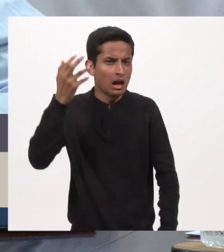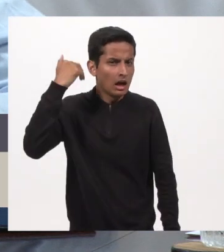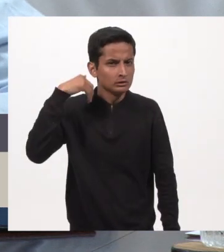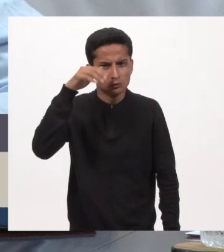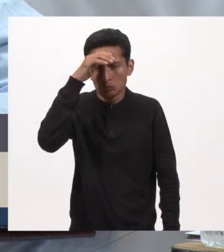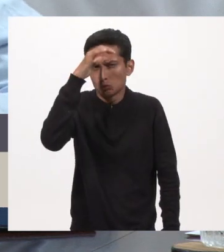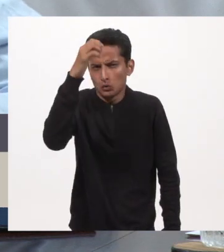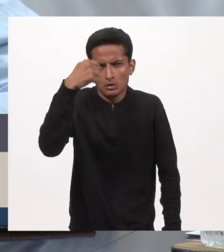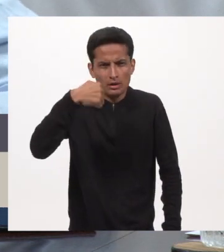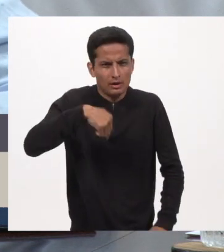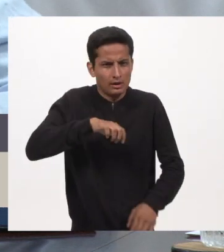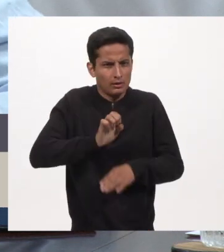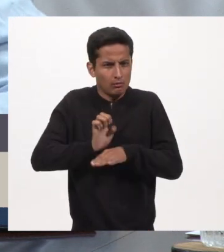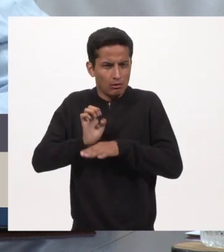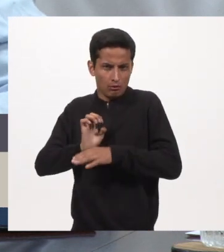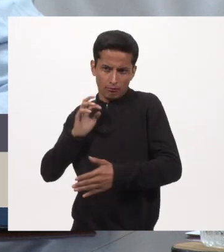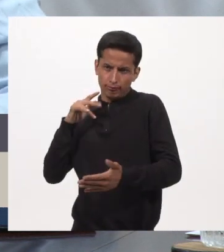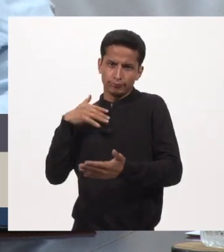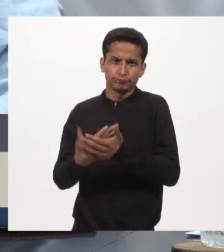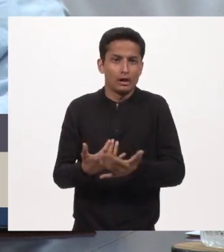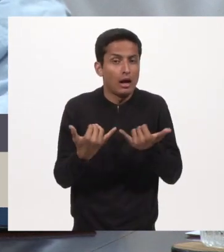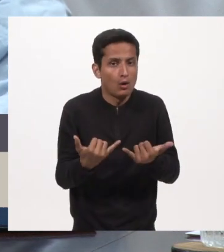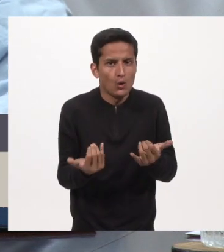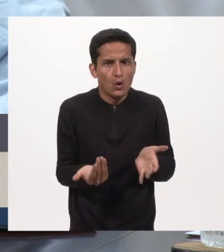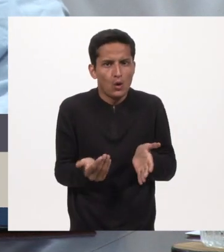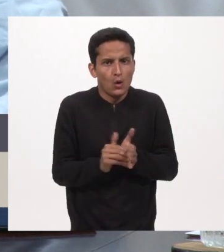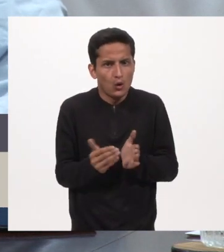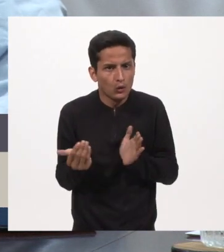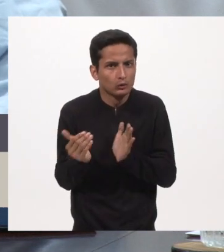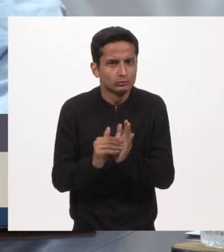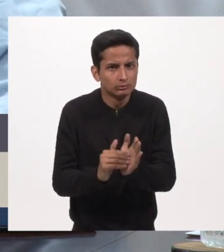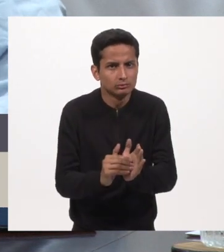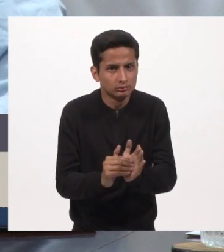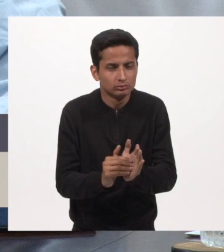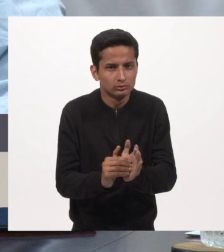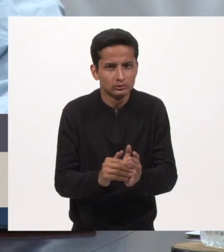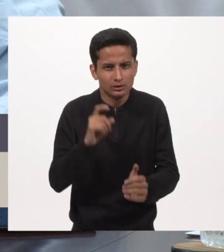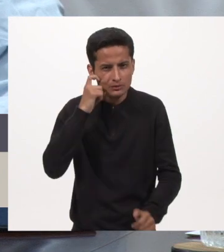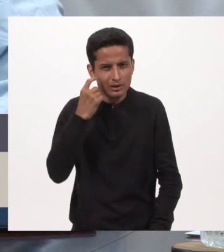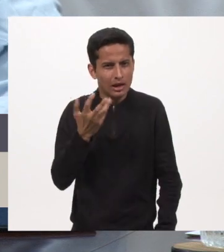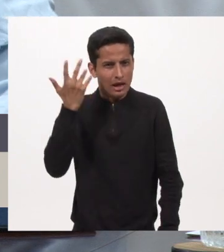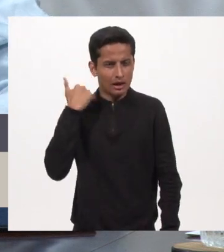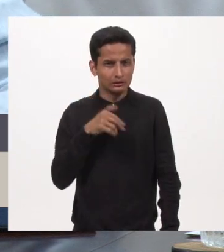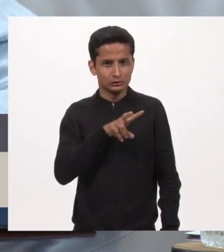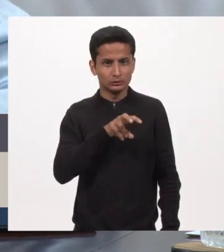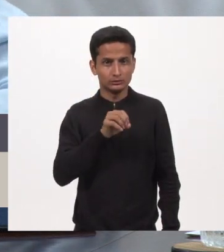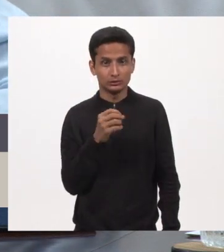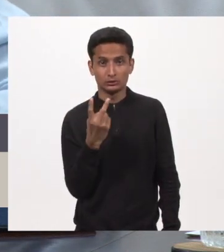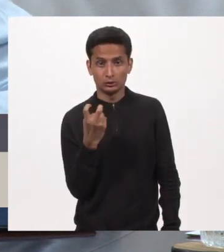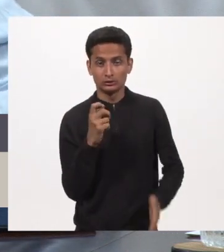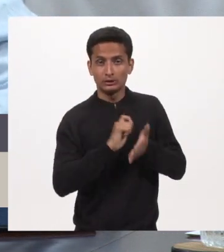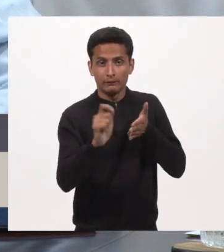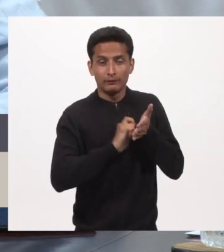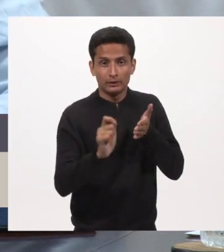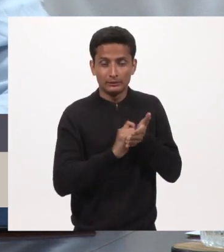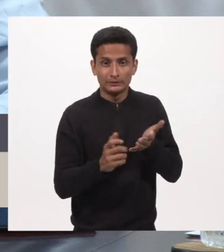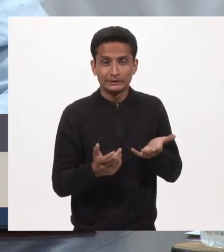vieja cultura política en el país, cómo se repite elementos que encontramos en la crisis de la firma en el